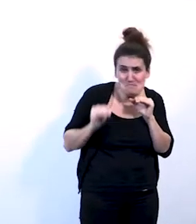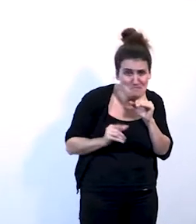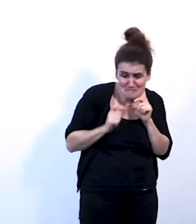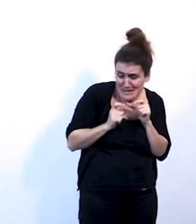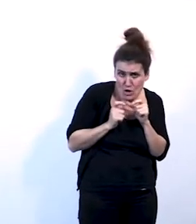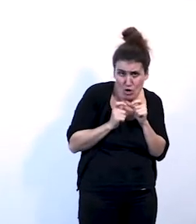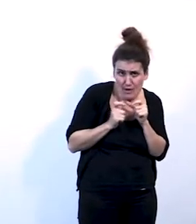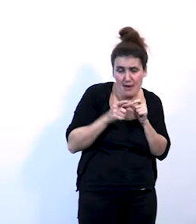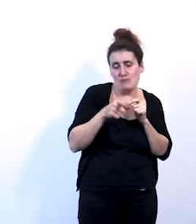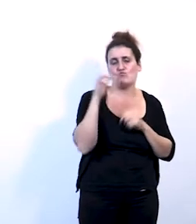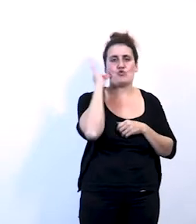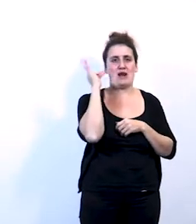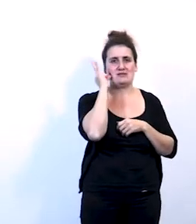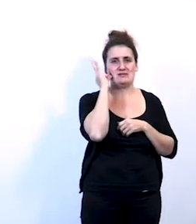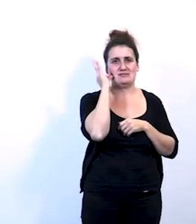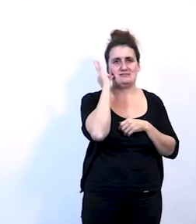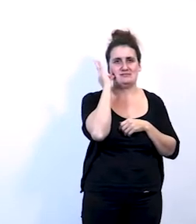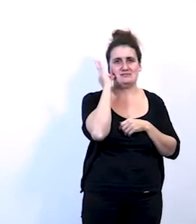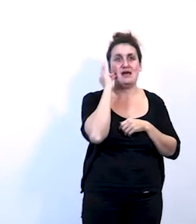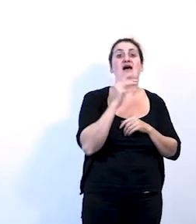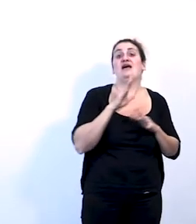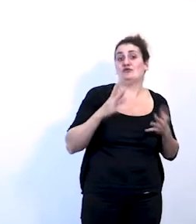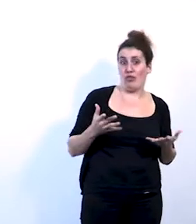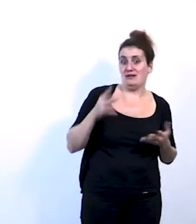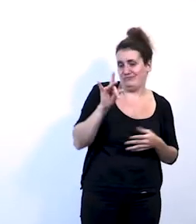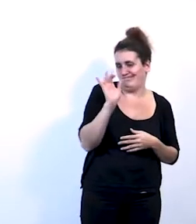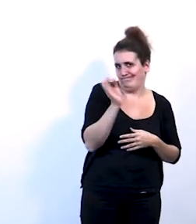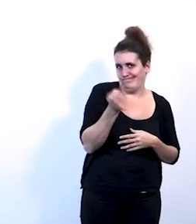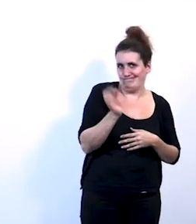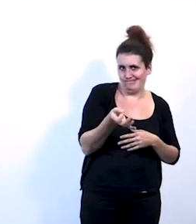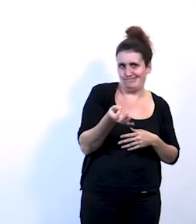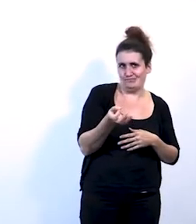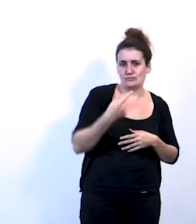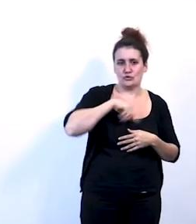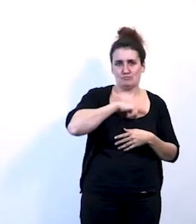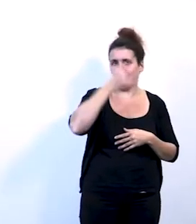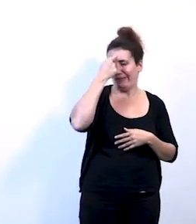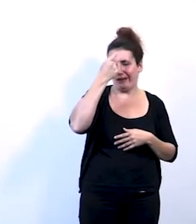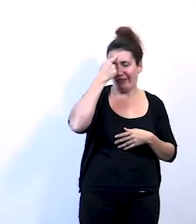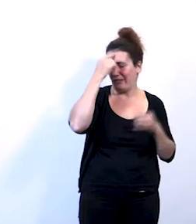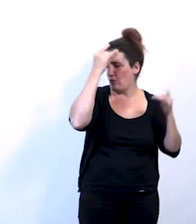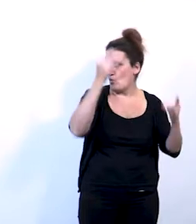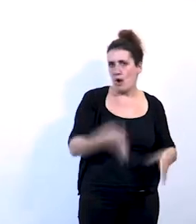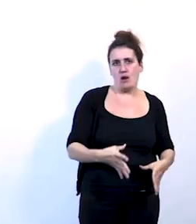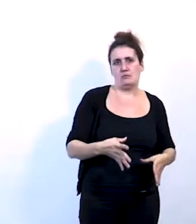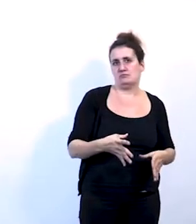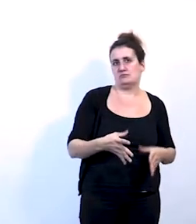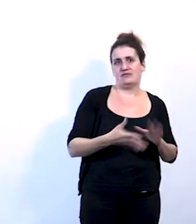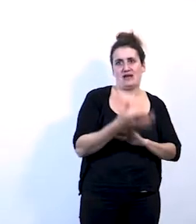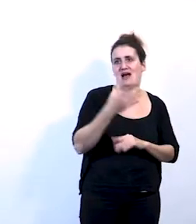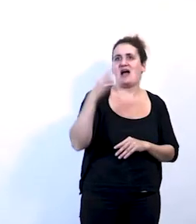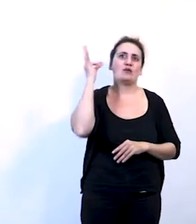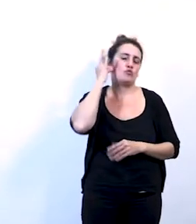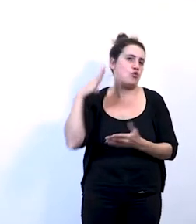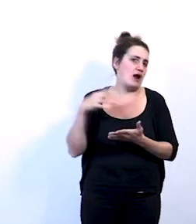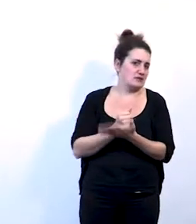la minoría de la minoría son mujeres. Entonces, sí, seguimos con esa mentalidad en la que todas tenemos y en las